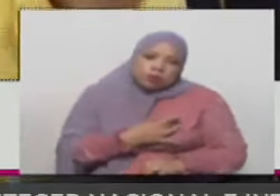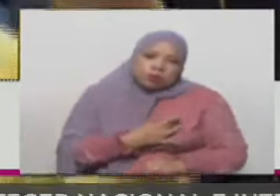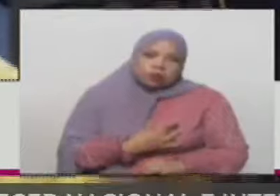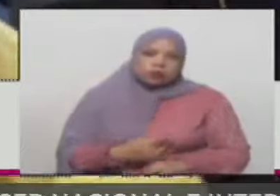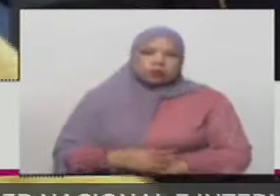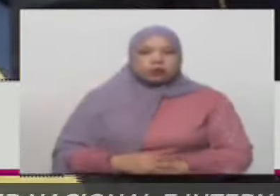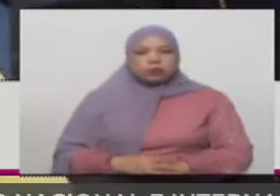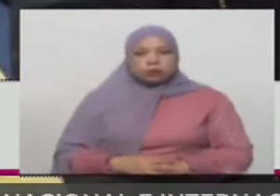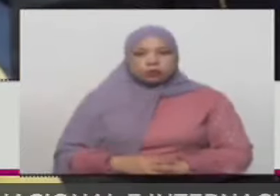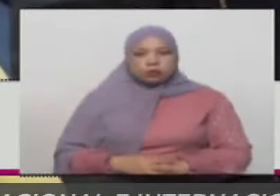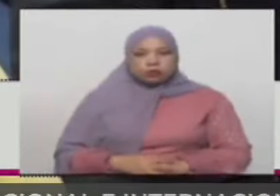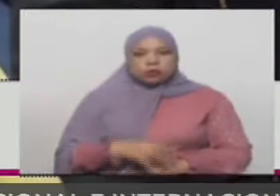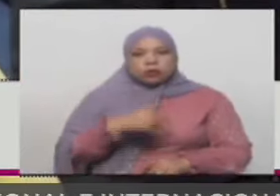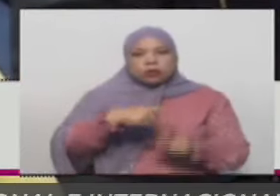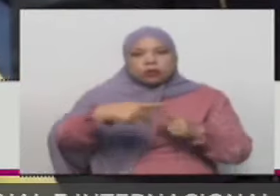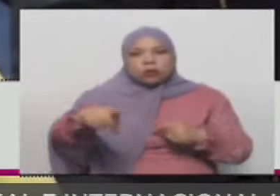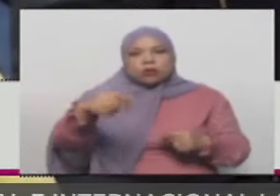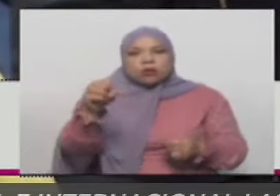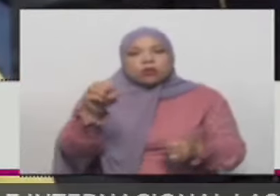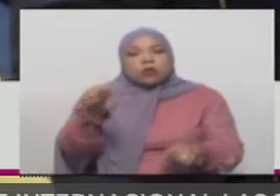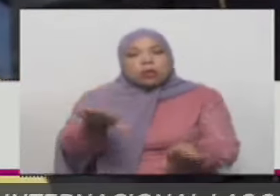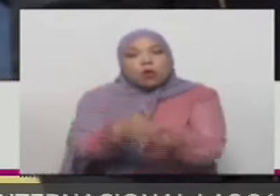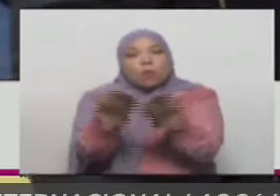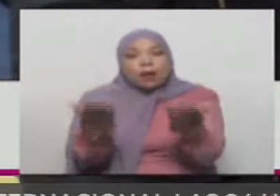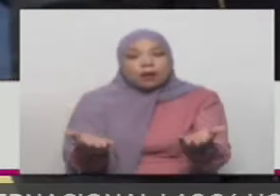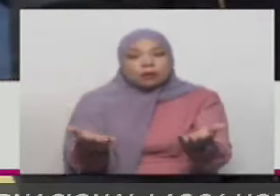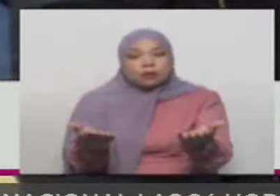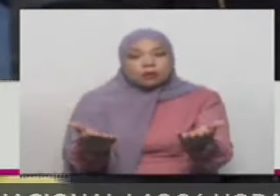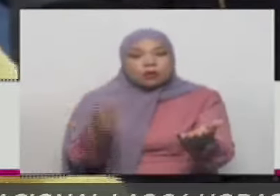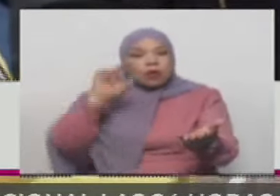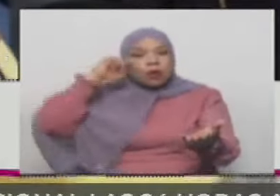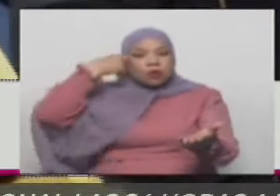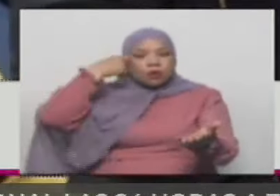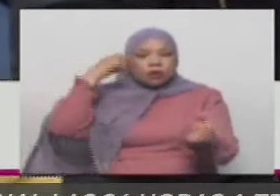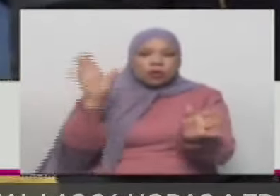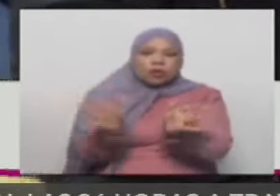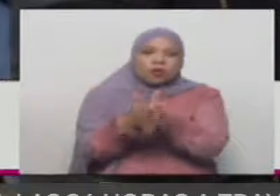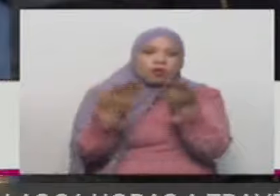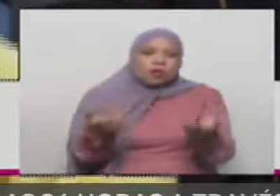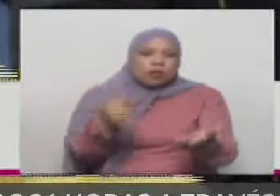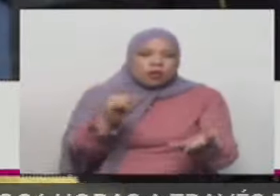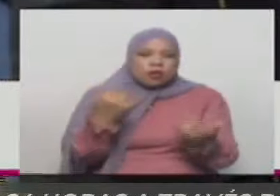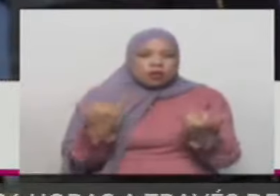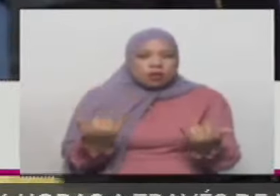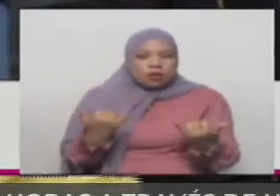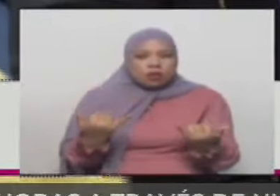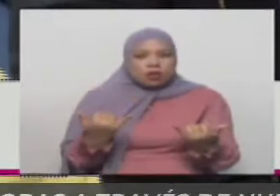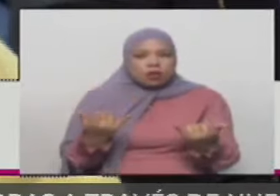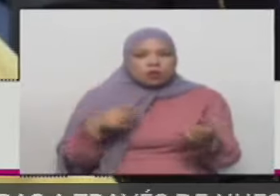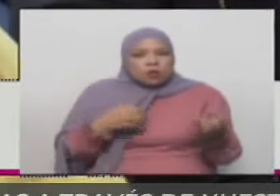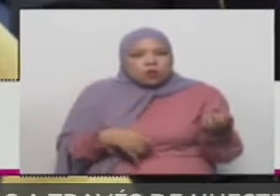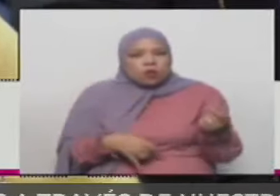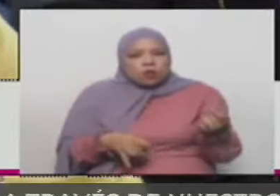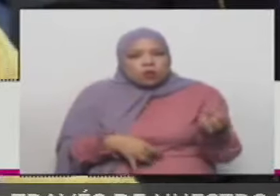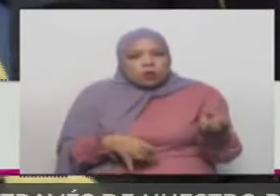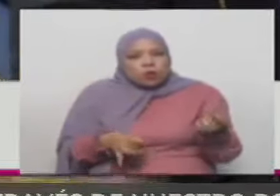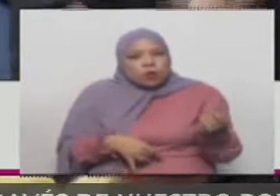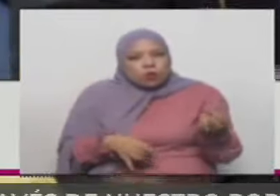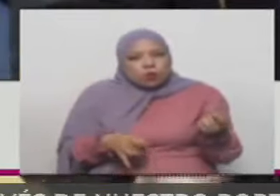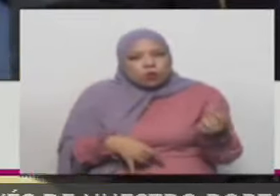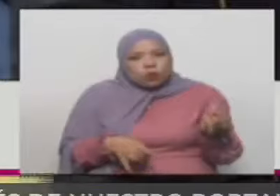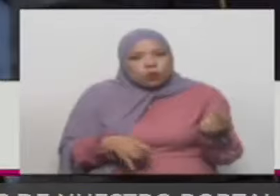a cuántos kilómetros de Cumaná. Y me acordé de Cumaná. A ver, ¿y qué hiciste? Entonces le agarró su bandola y empezó